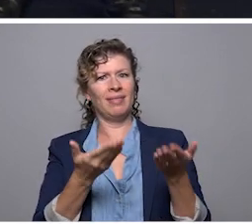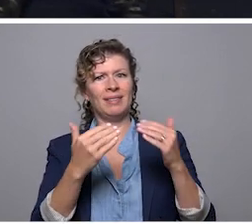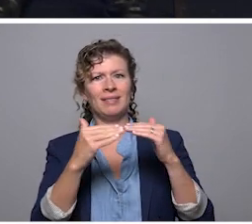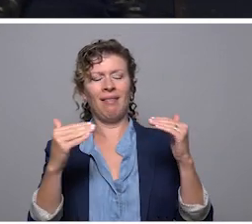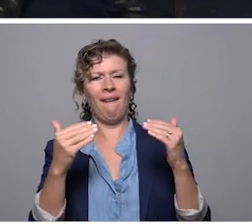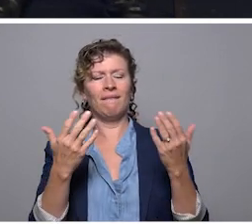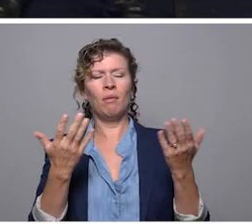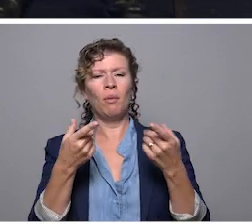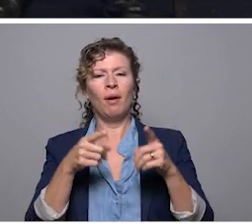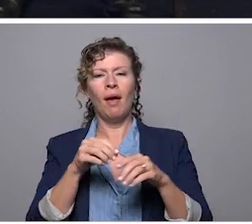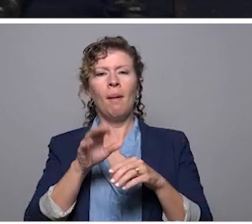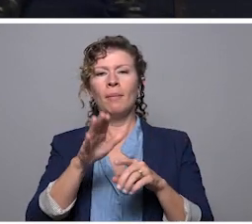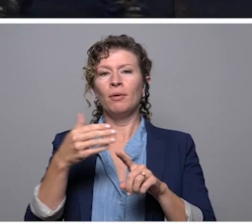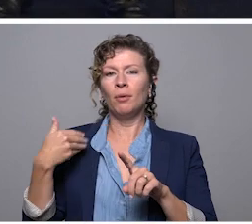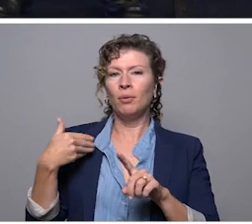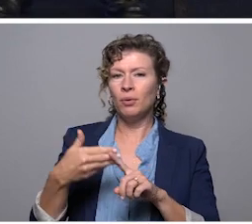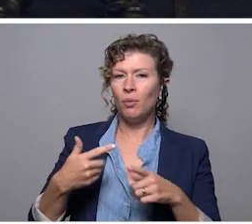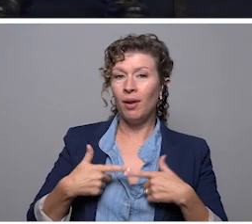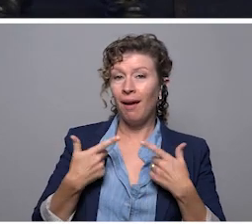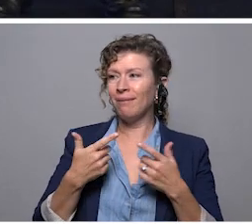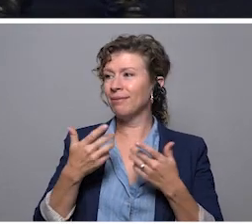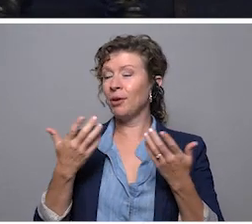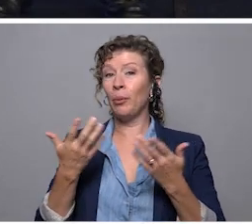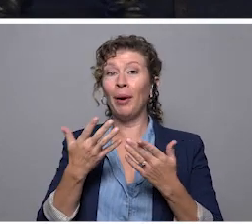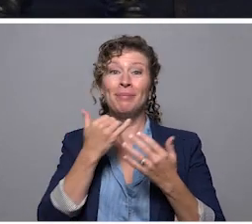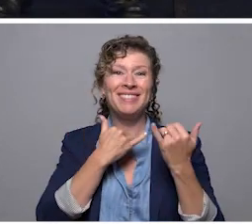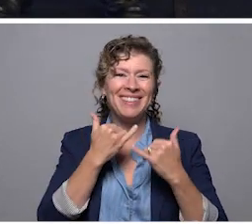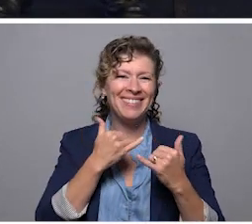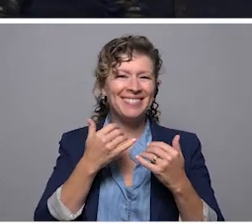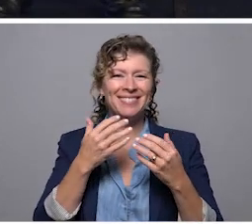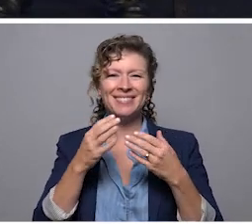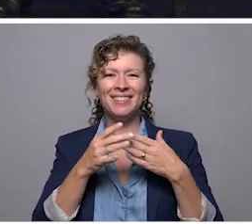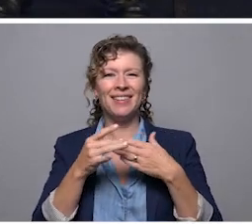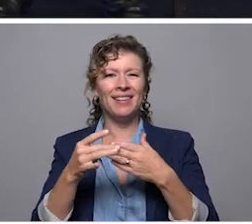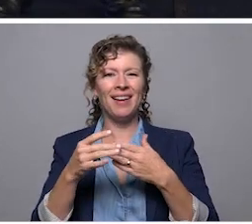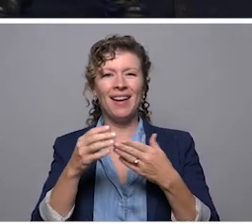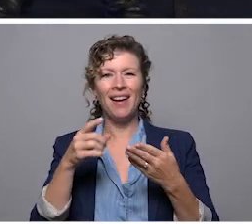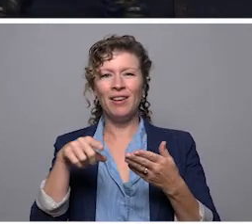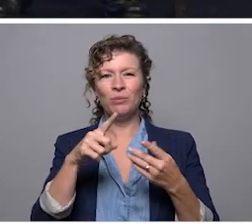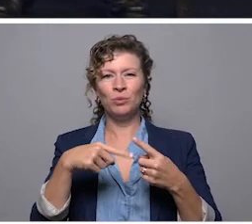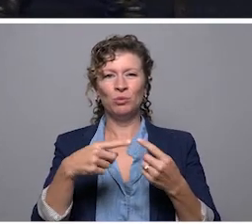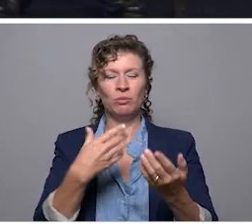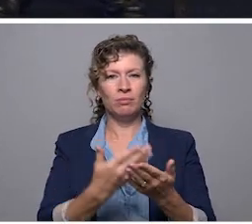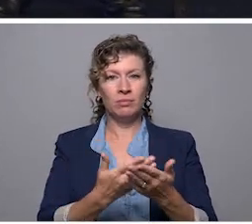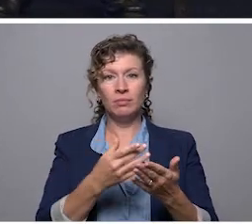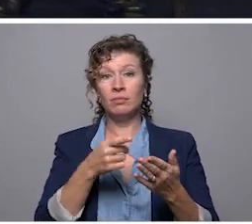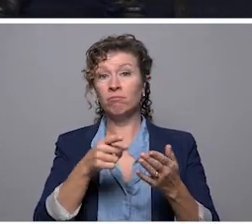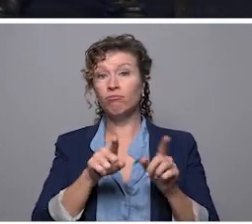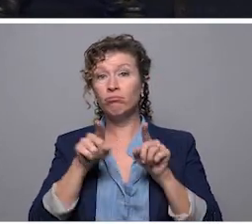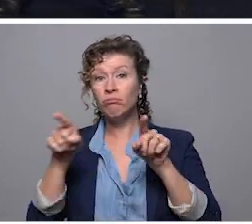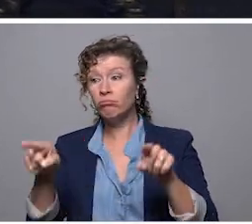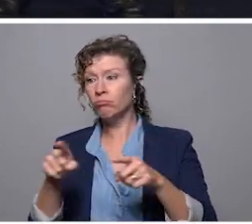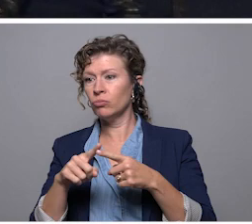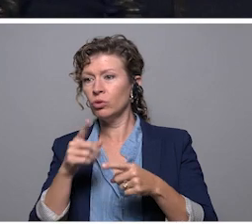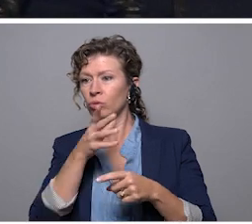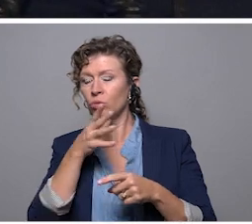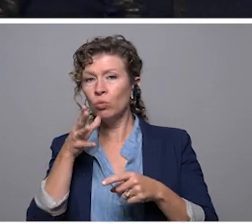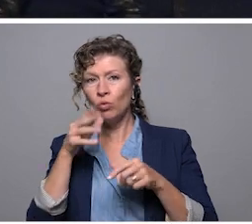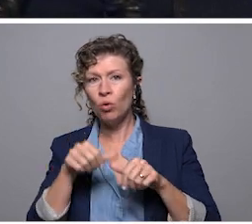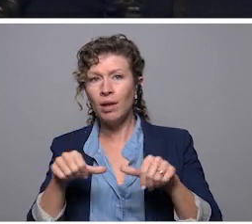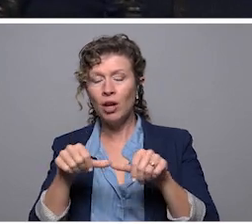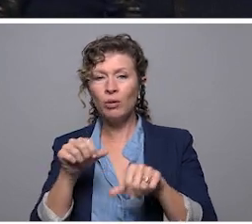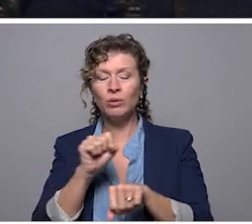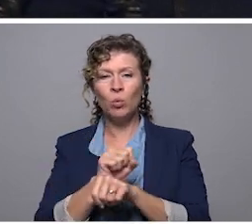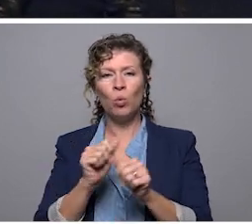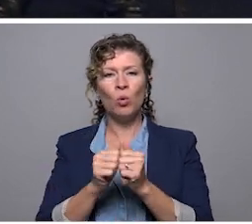zona más difícil y a contracorriente trabajar con las personas más humildes Y lograr la inclusión financiera ahí donde los gobiernos y las